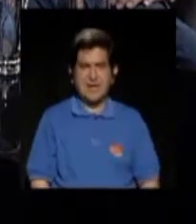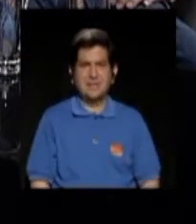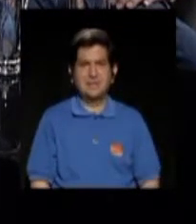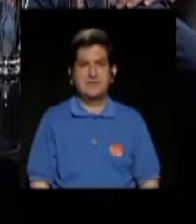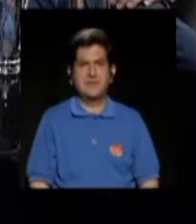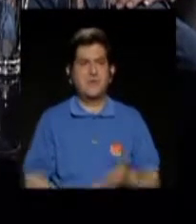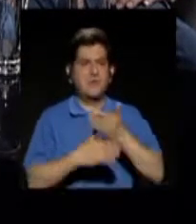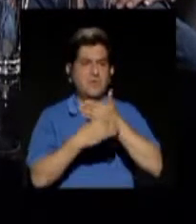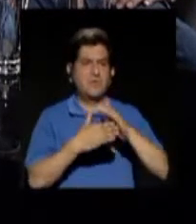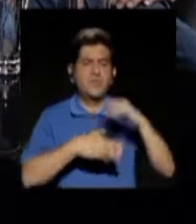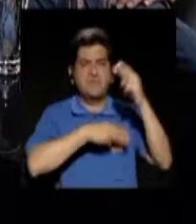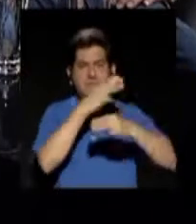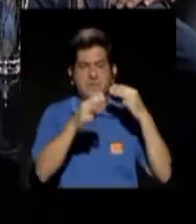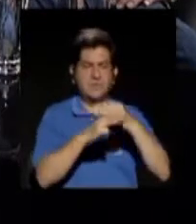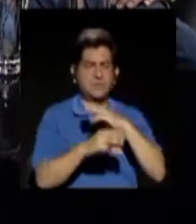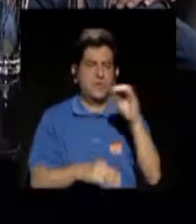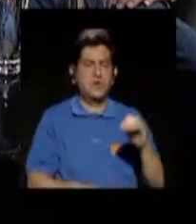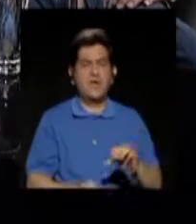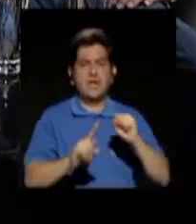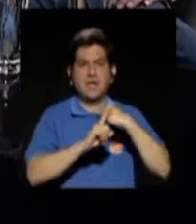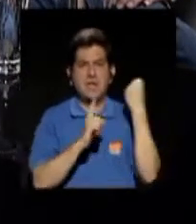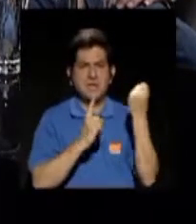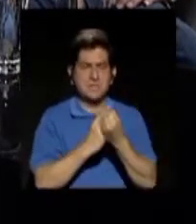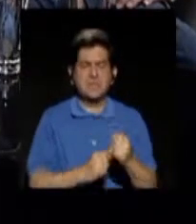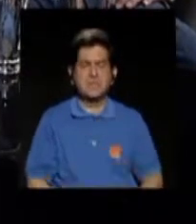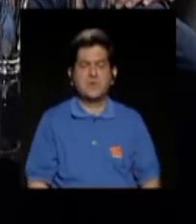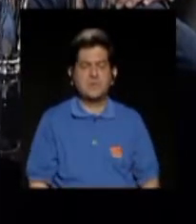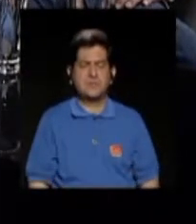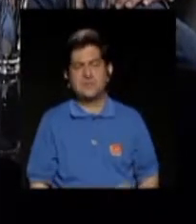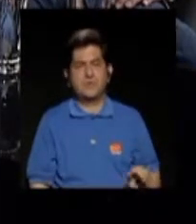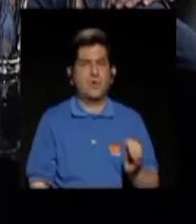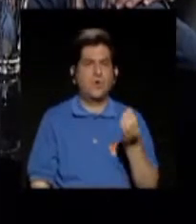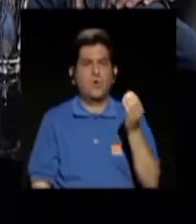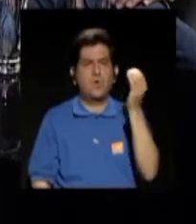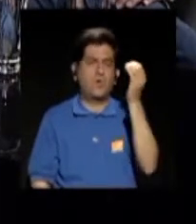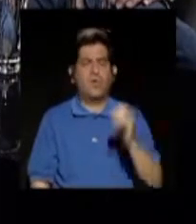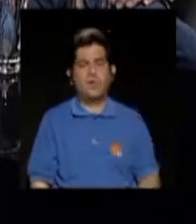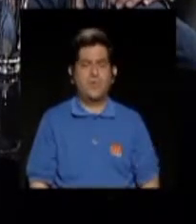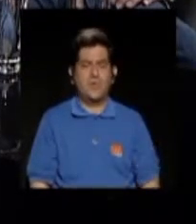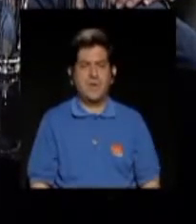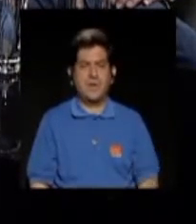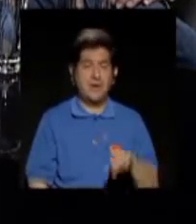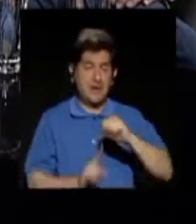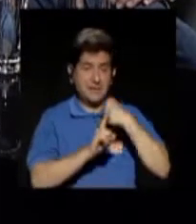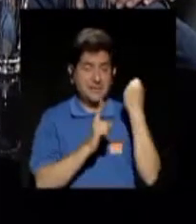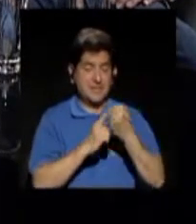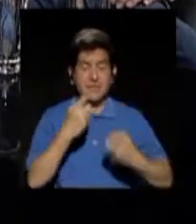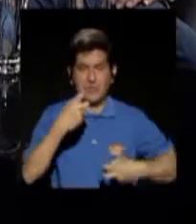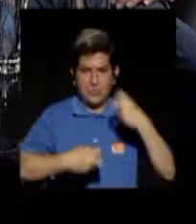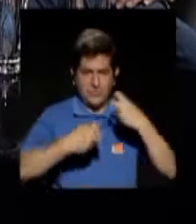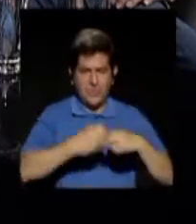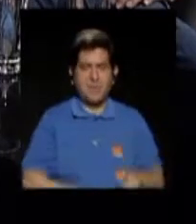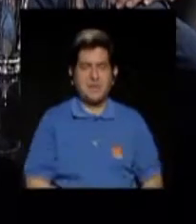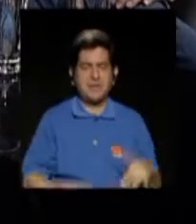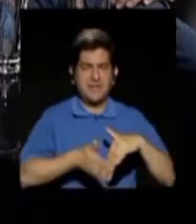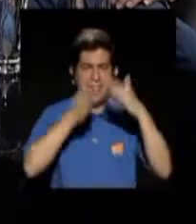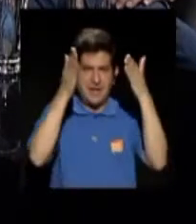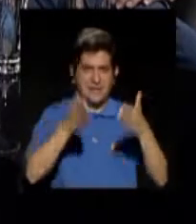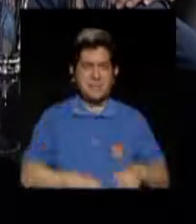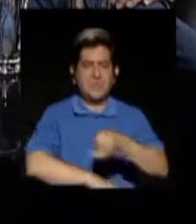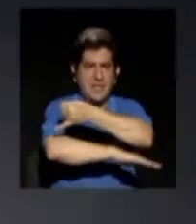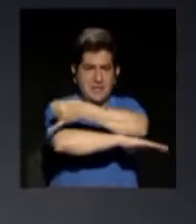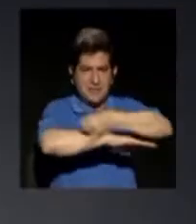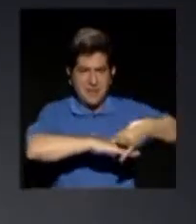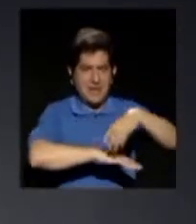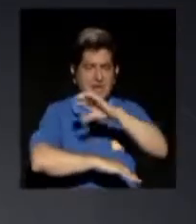juegos de posadolescentes, que eran los universitarios, entre los estudiantes de ingeniería y los estudiantes de